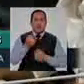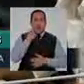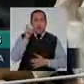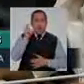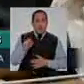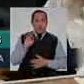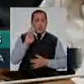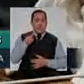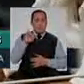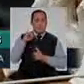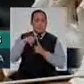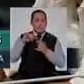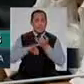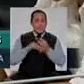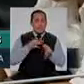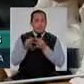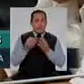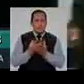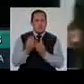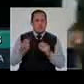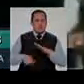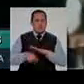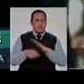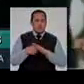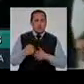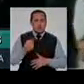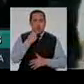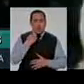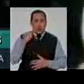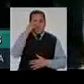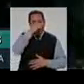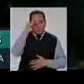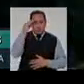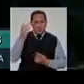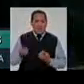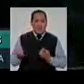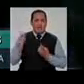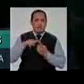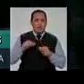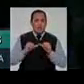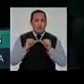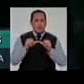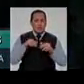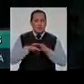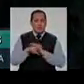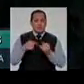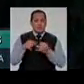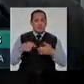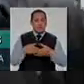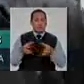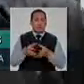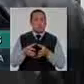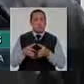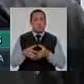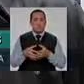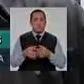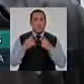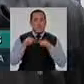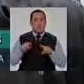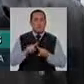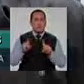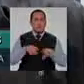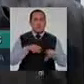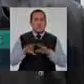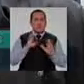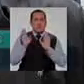Benítez aseguró que los niveles de corrupción de Vladimiro Montesinos aún persisten en las instituciones. Esto no hace sino